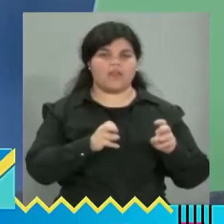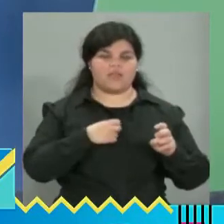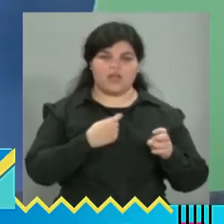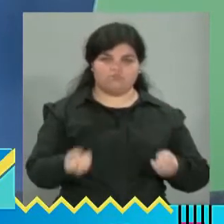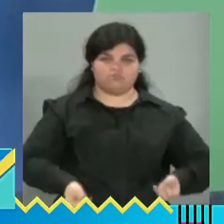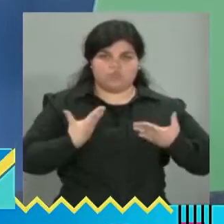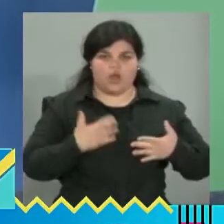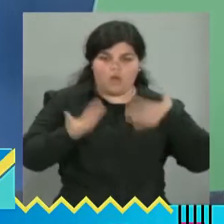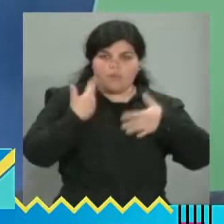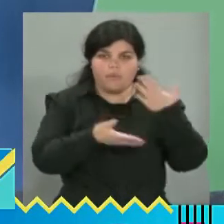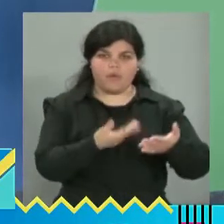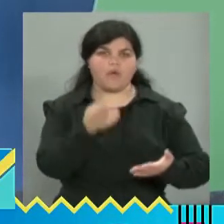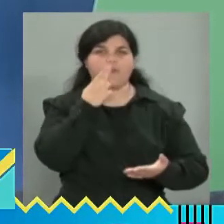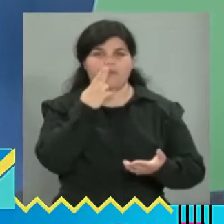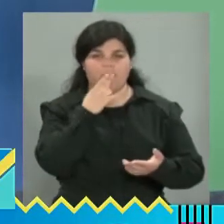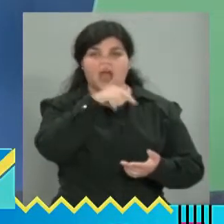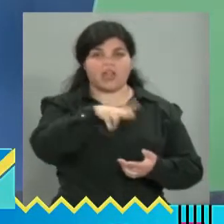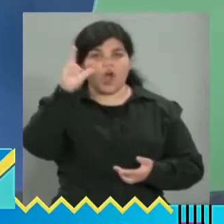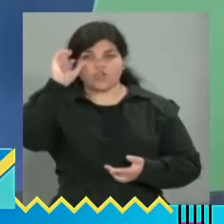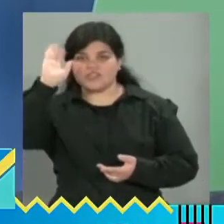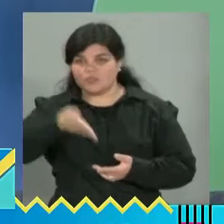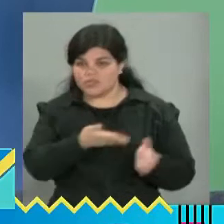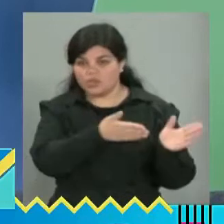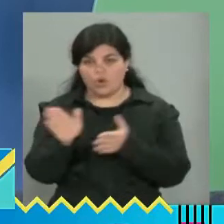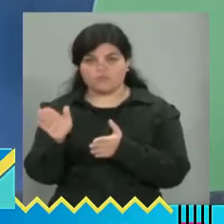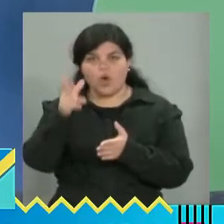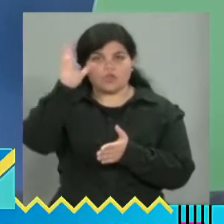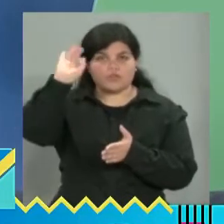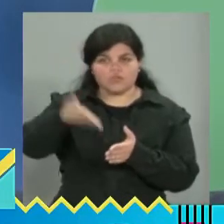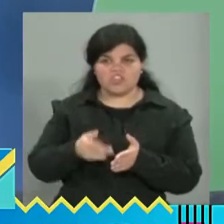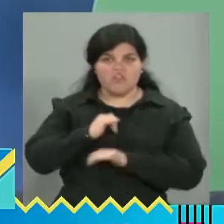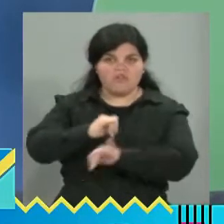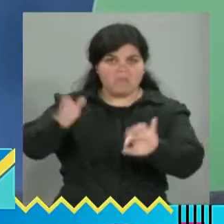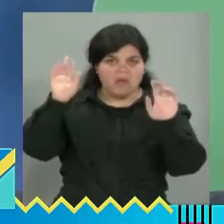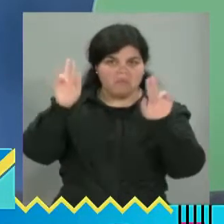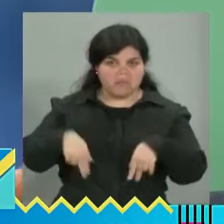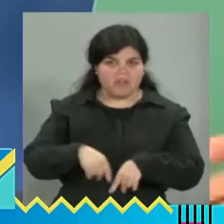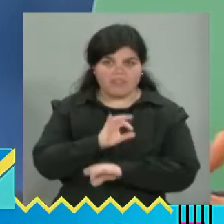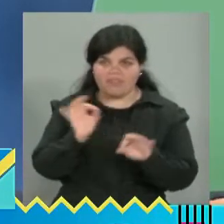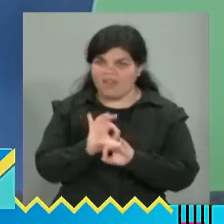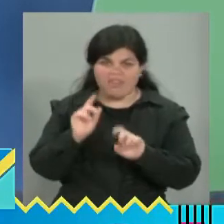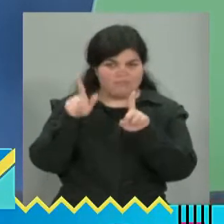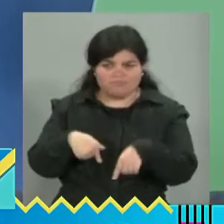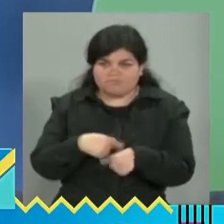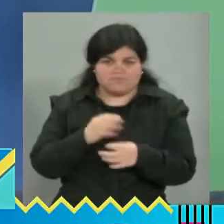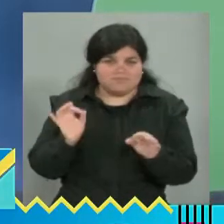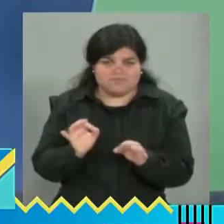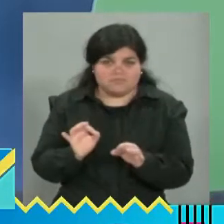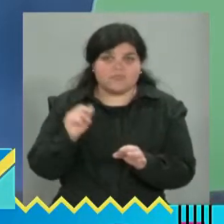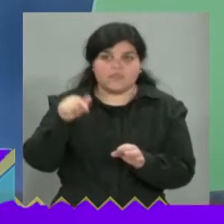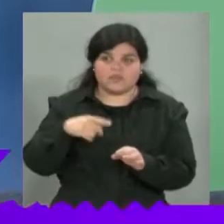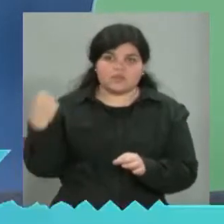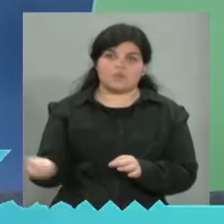Es decir, que tenemos prácticamente un 80% que tiene muy poca o nada de información. Por eso es importante y esto se viene